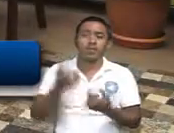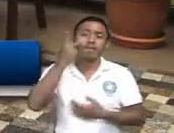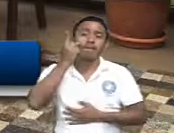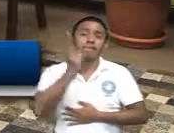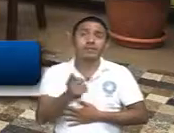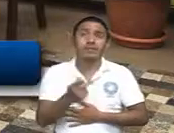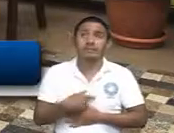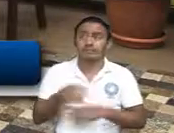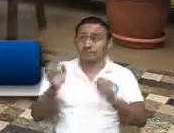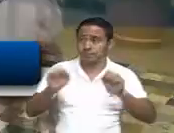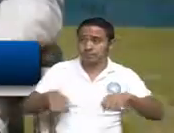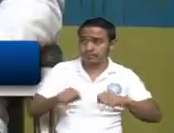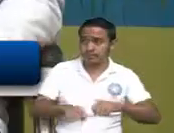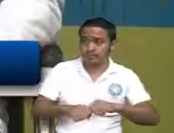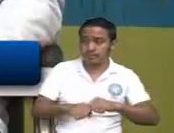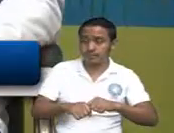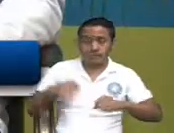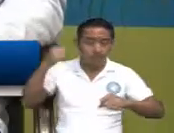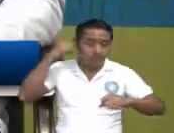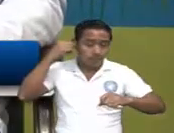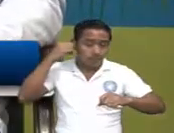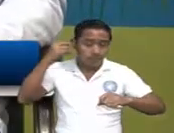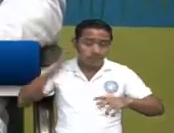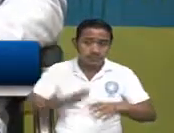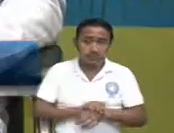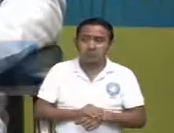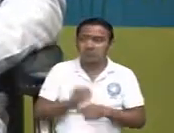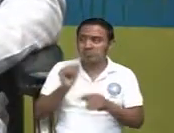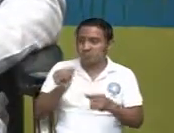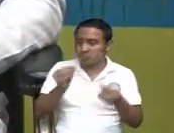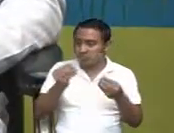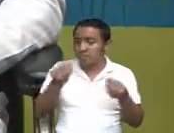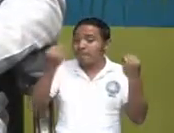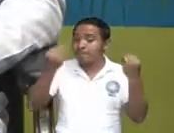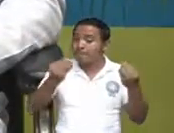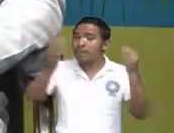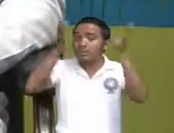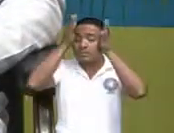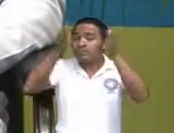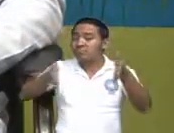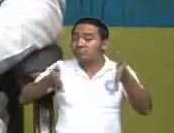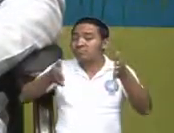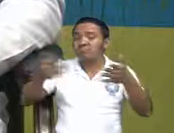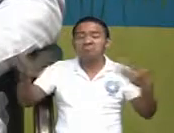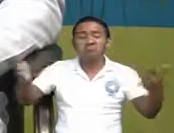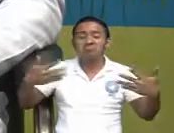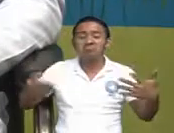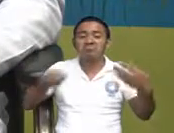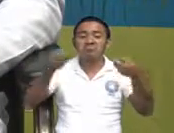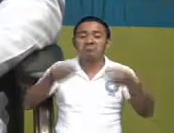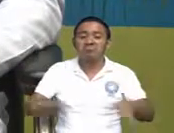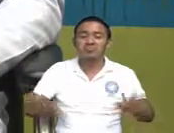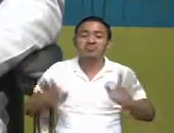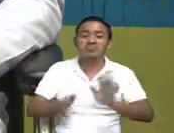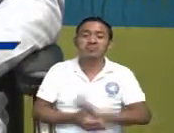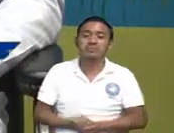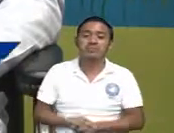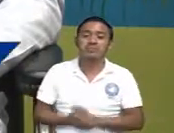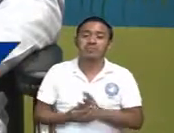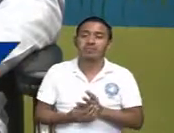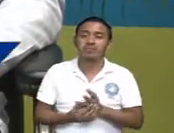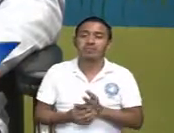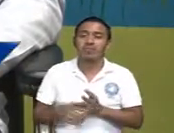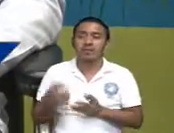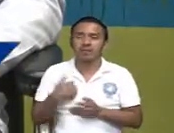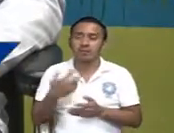le puedo a la audición casi no se le presta mucha mucha atención mucha atención porque si no escucho